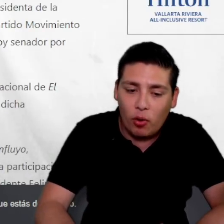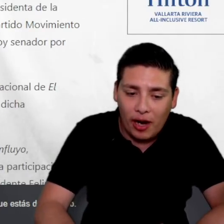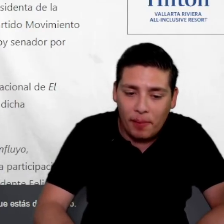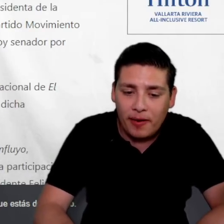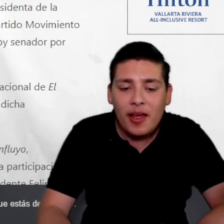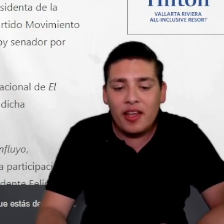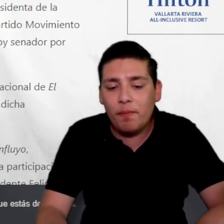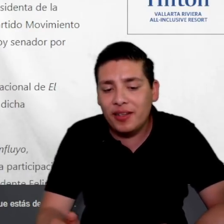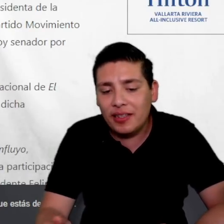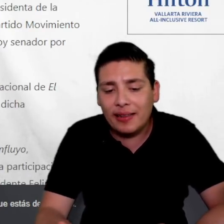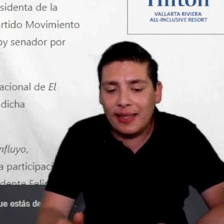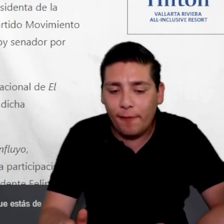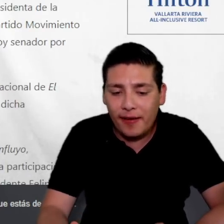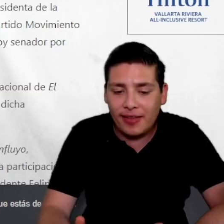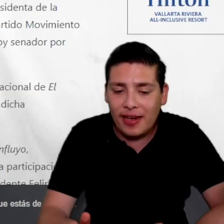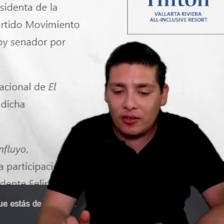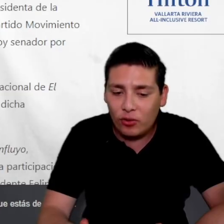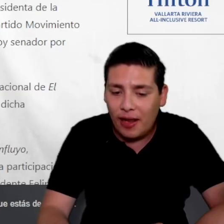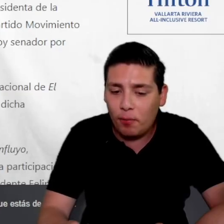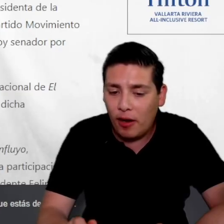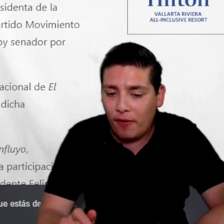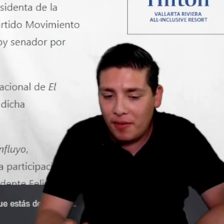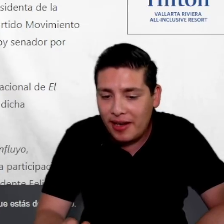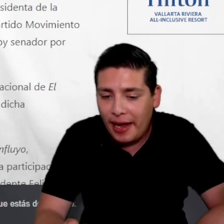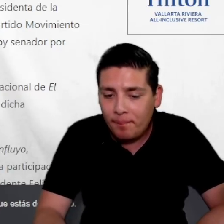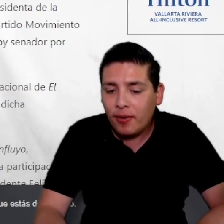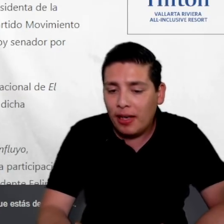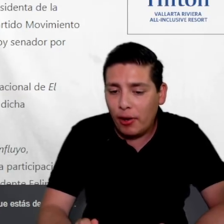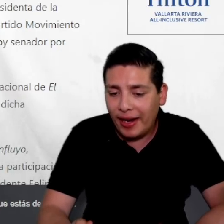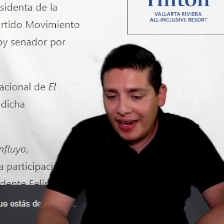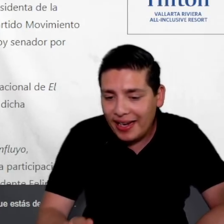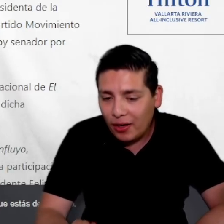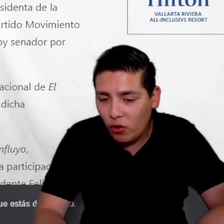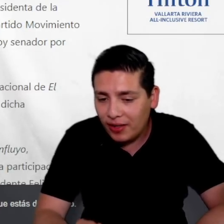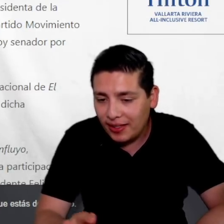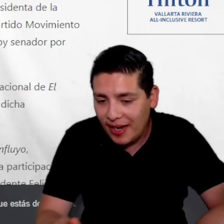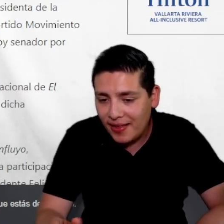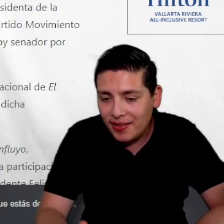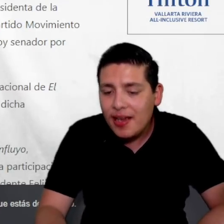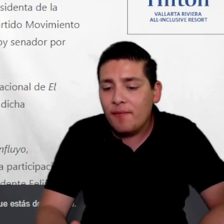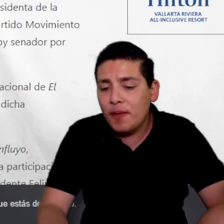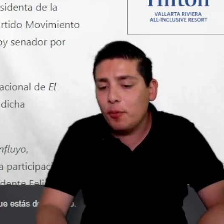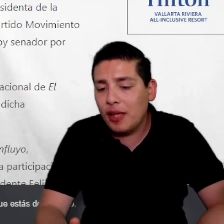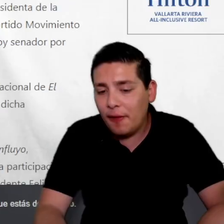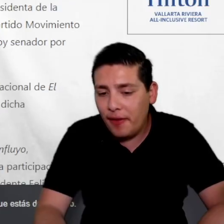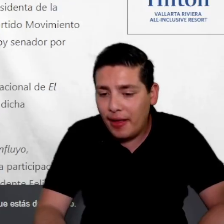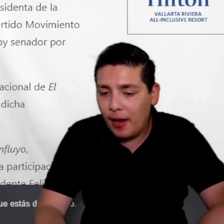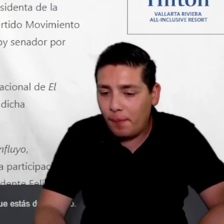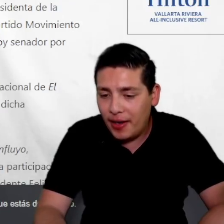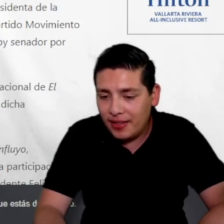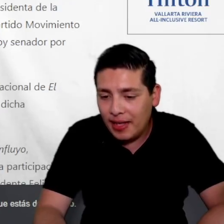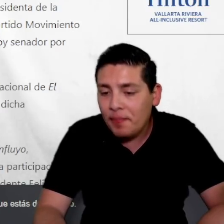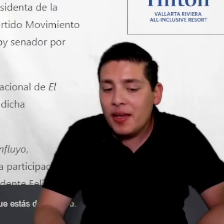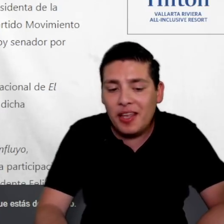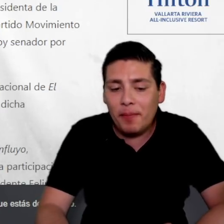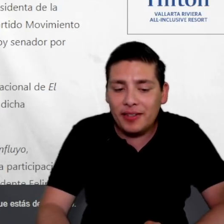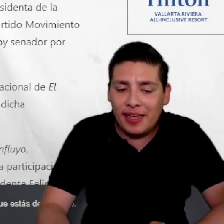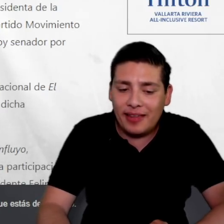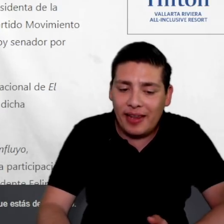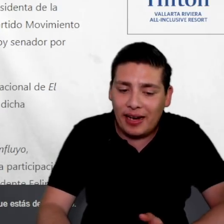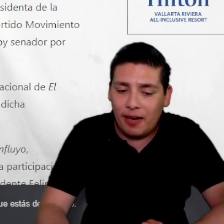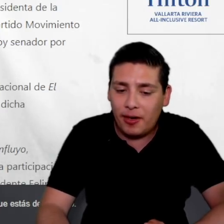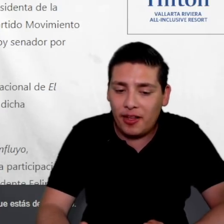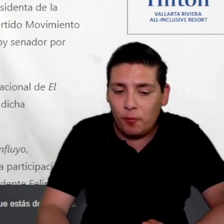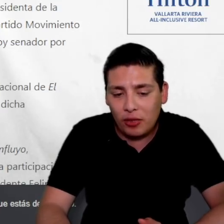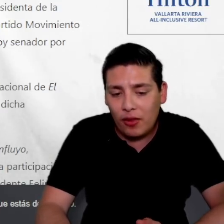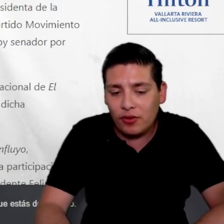regidor de Naucalpan y presidente del Frente Nacional por la Familia, Laura Angélica Rojas Hernández, diputada federal panista y